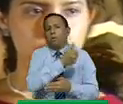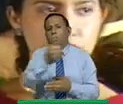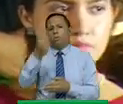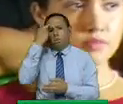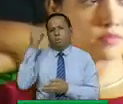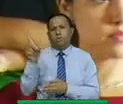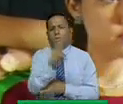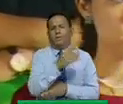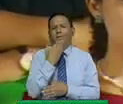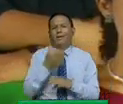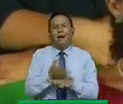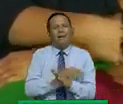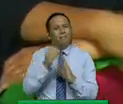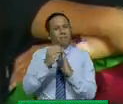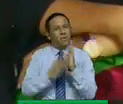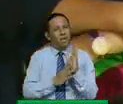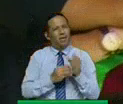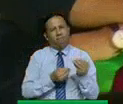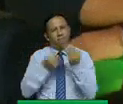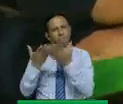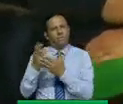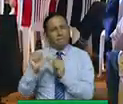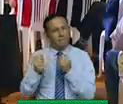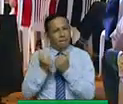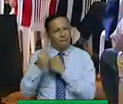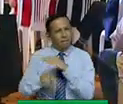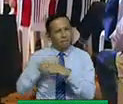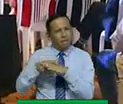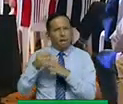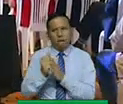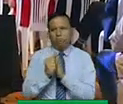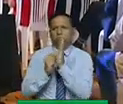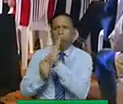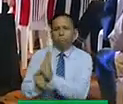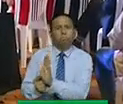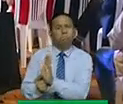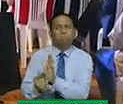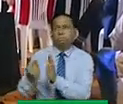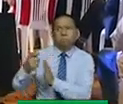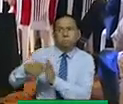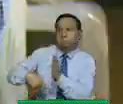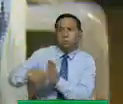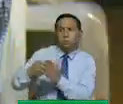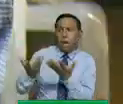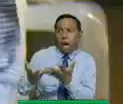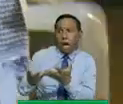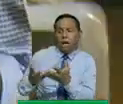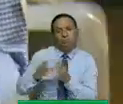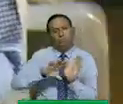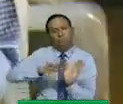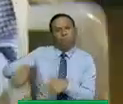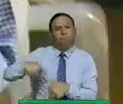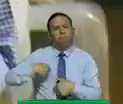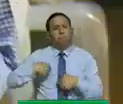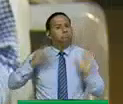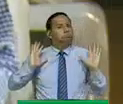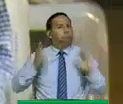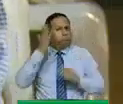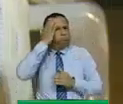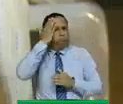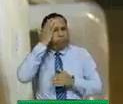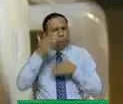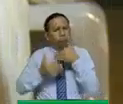que envió el año pasado a la Asamblea Nacional quedara ahí, sin ningún trámite. He cumplido con una oferta de